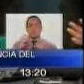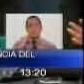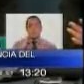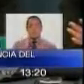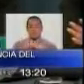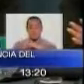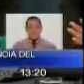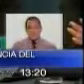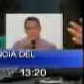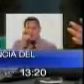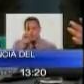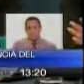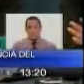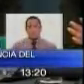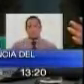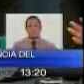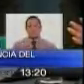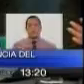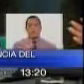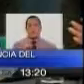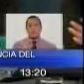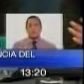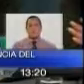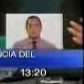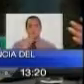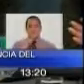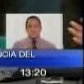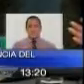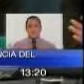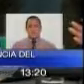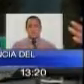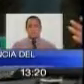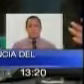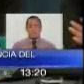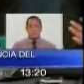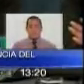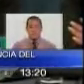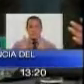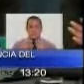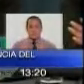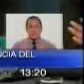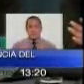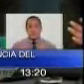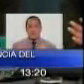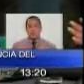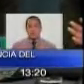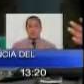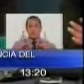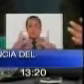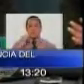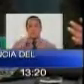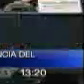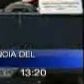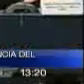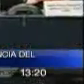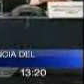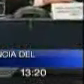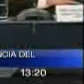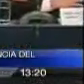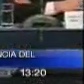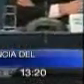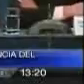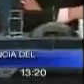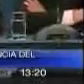instancia interna del país, no sea incoherente con lo que iba a suceder en el fuero internacional. Y eso